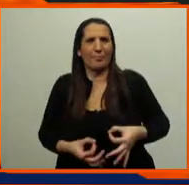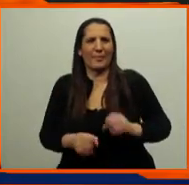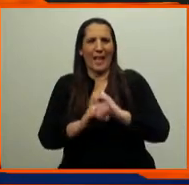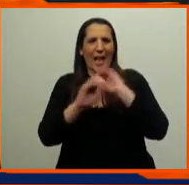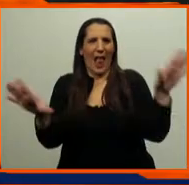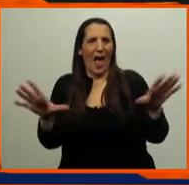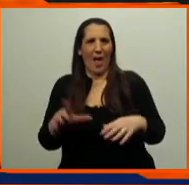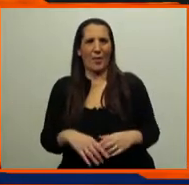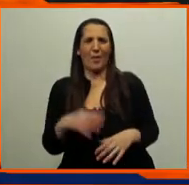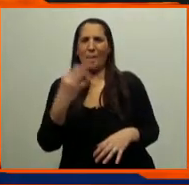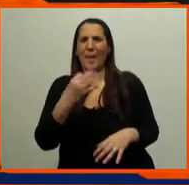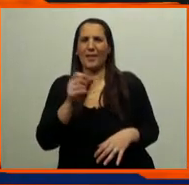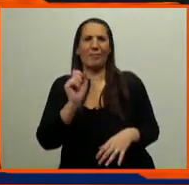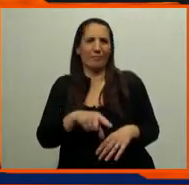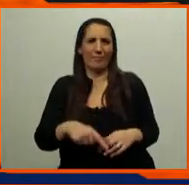este gimnasta.